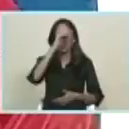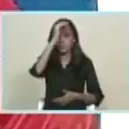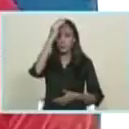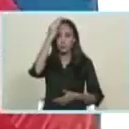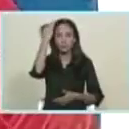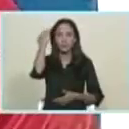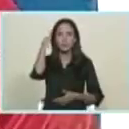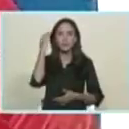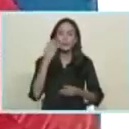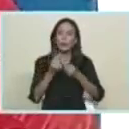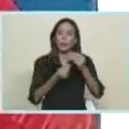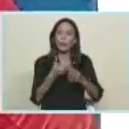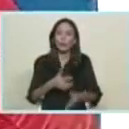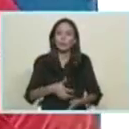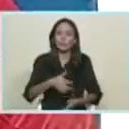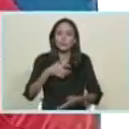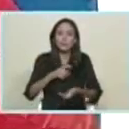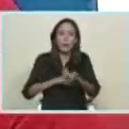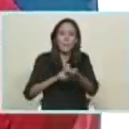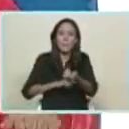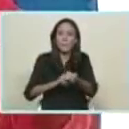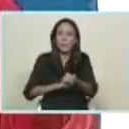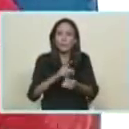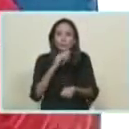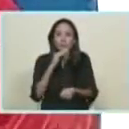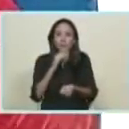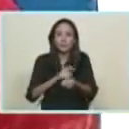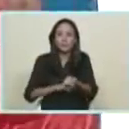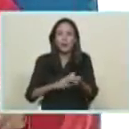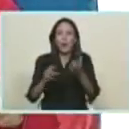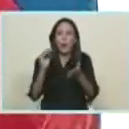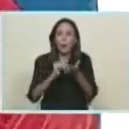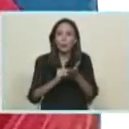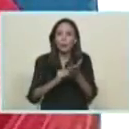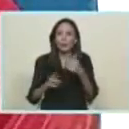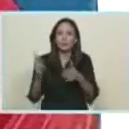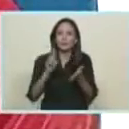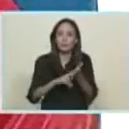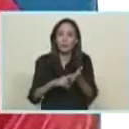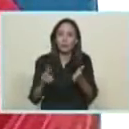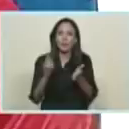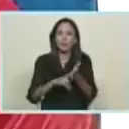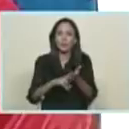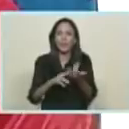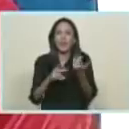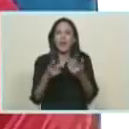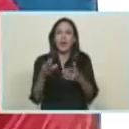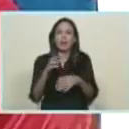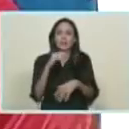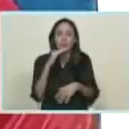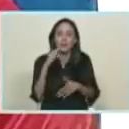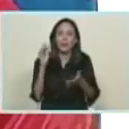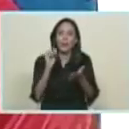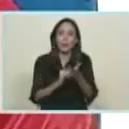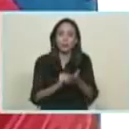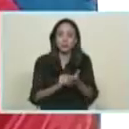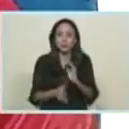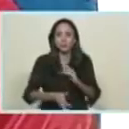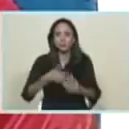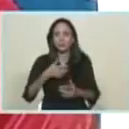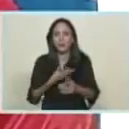¿Cómo indigna eso, verdad? Y cuando uno ve que eso se repite, indigna el doble, ¿o no?